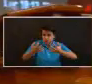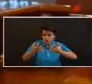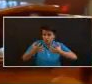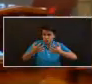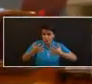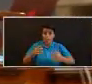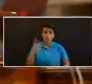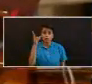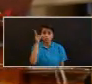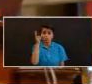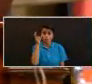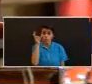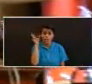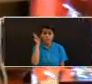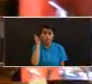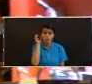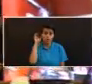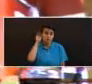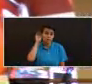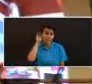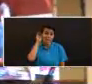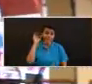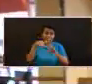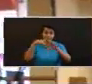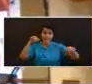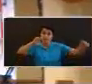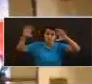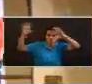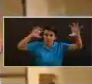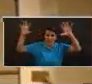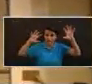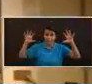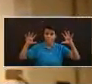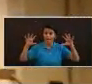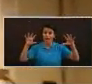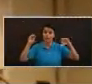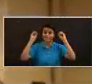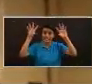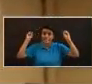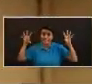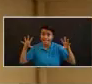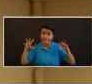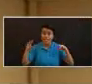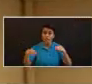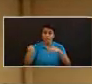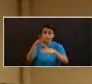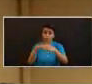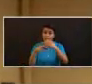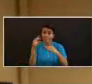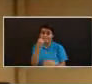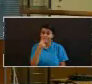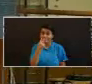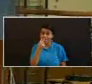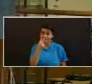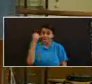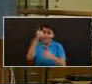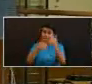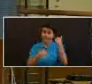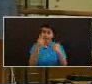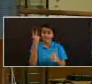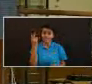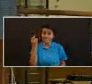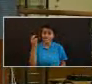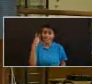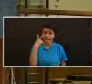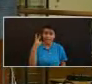por sus oídos salen relámpagos y centellas por sus narices. Cada vez que mira a alguien lo penetra